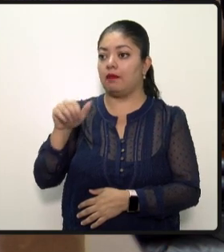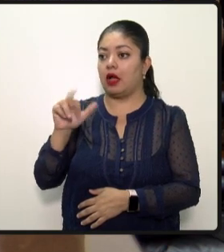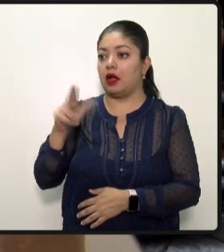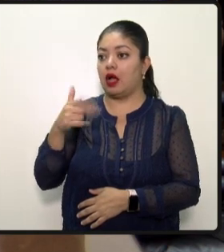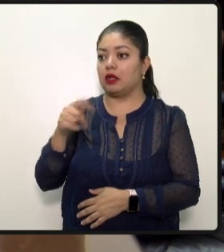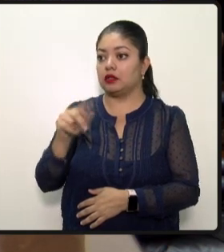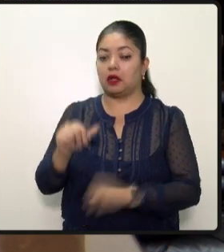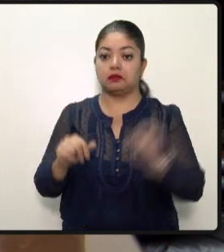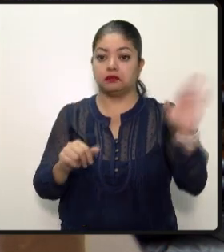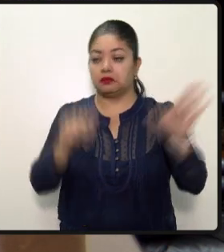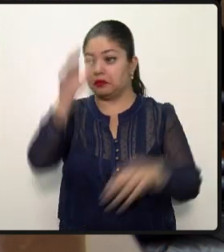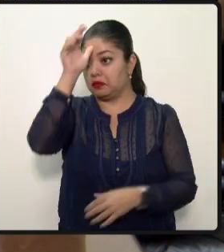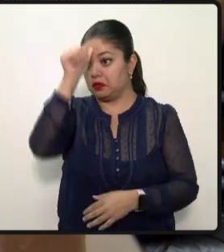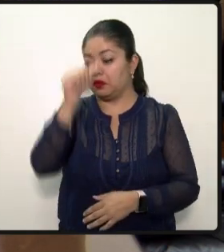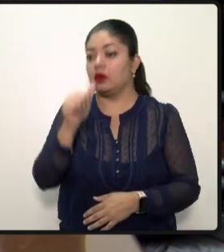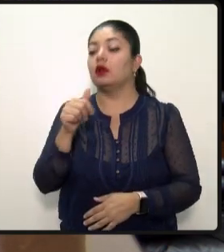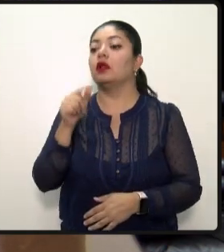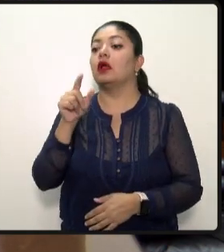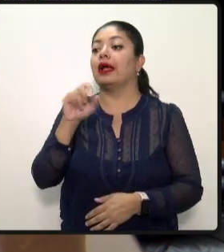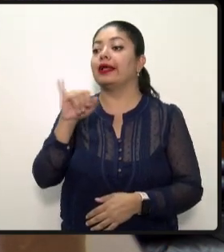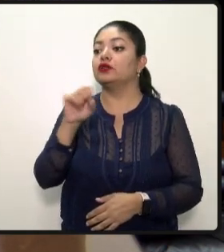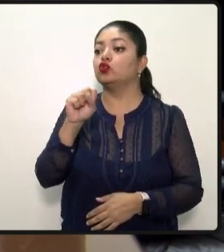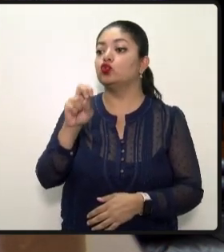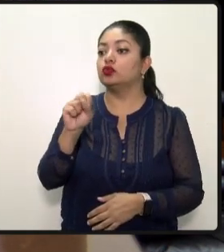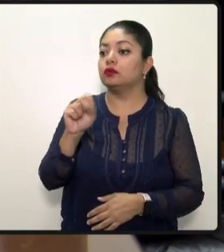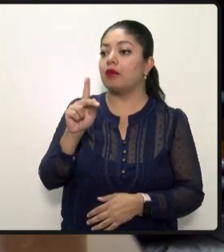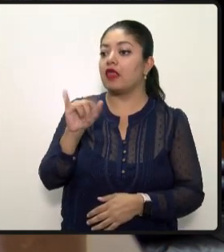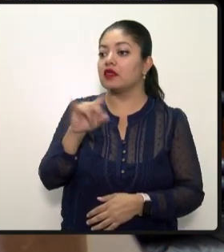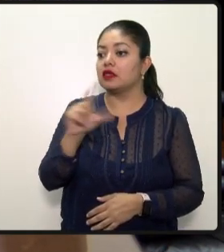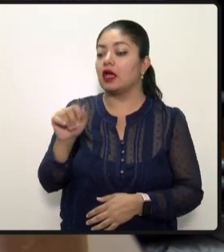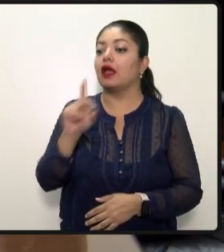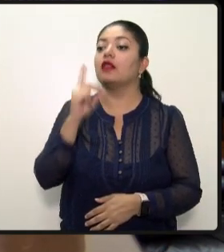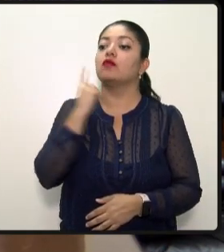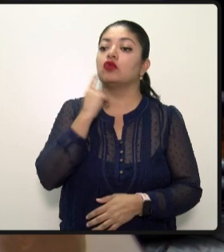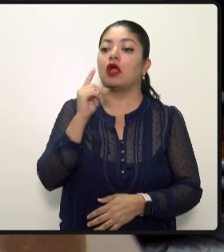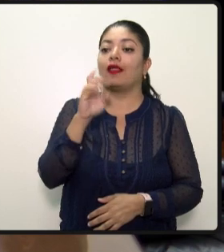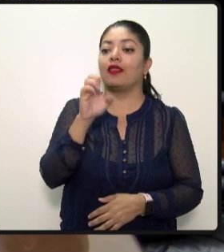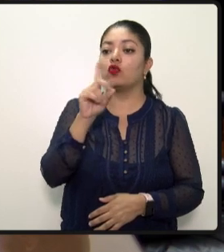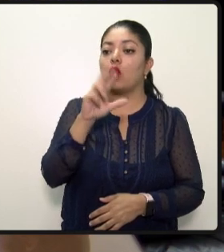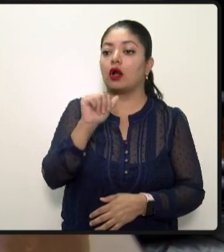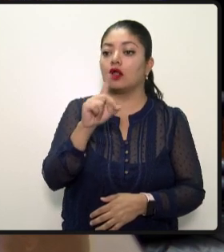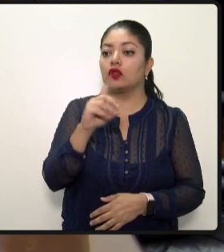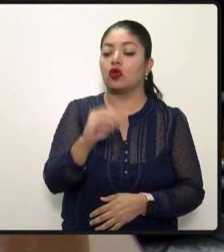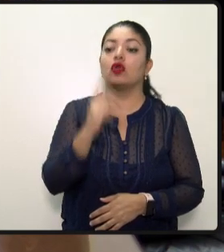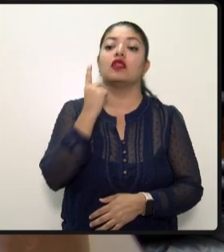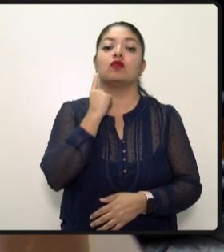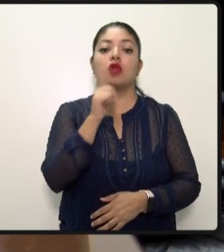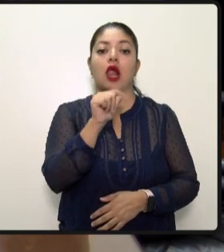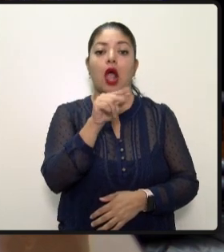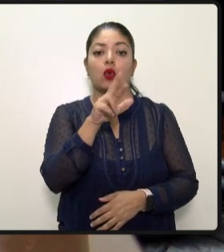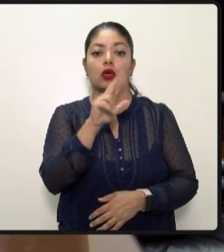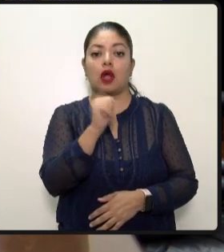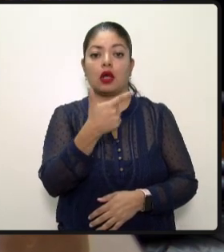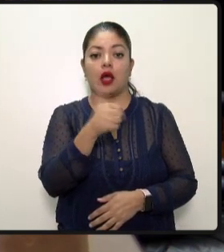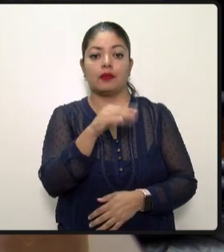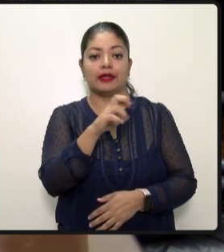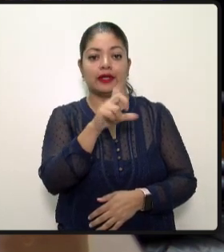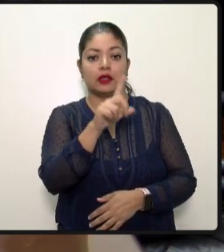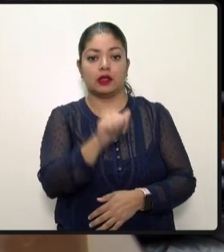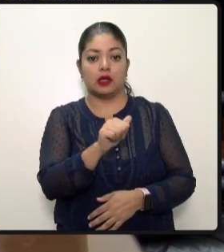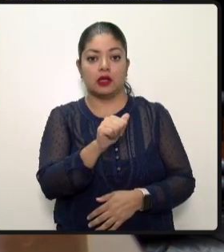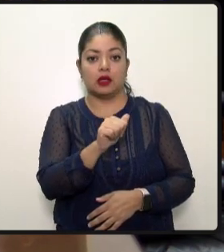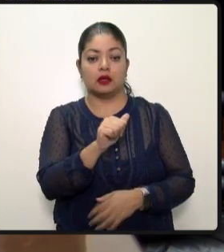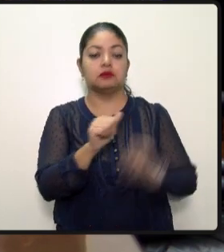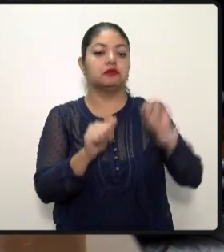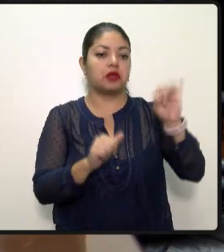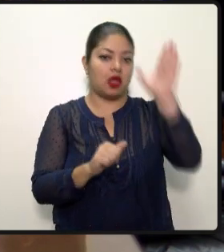favor. Diputada María de Jesús Padilla Romo. A favor. Diputado Eduardo Ron Ramos. A favor. Diputada Laura Gabriela Cárdenas Rodríguez. A